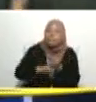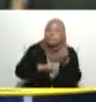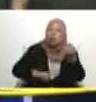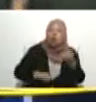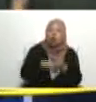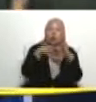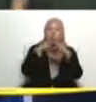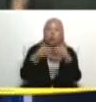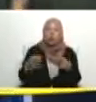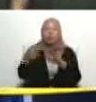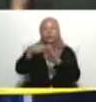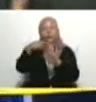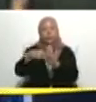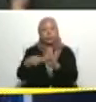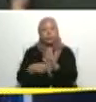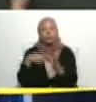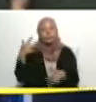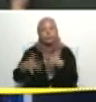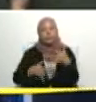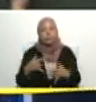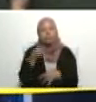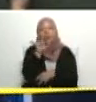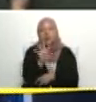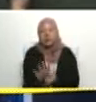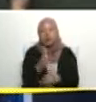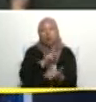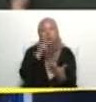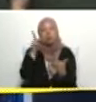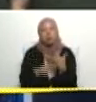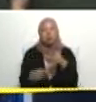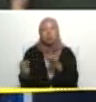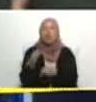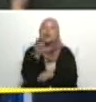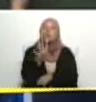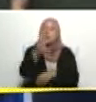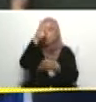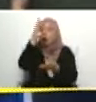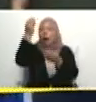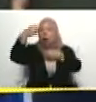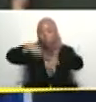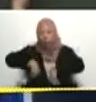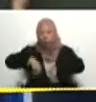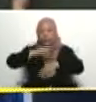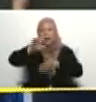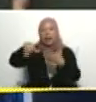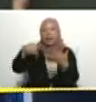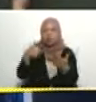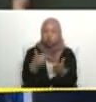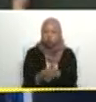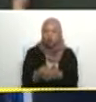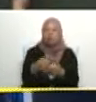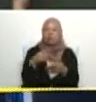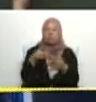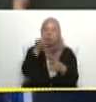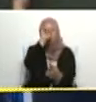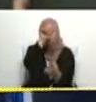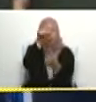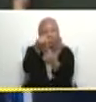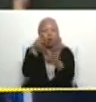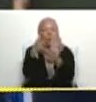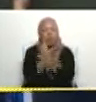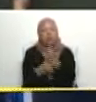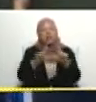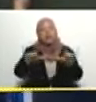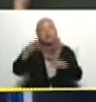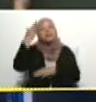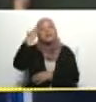todos nuestros medios y fuerzas los cinco preciados consensos nacionales alcanzados, a